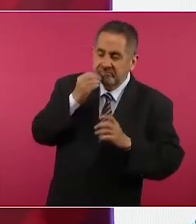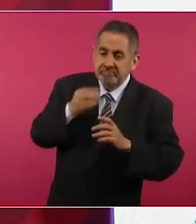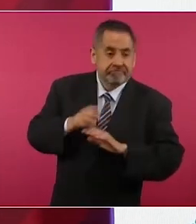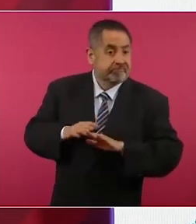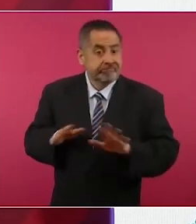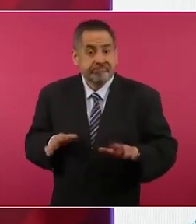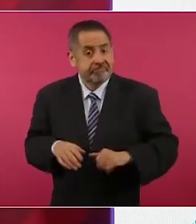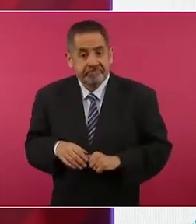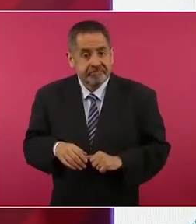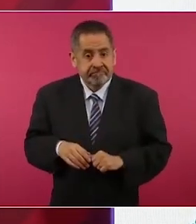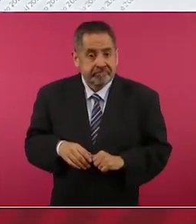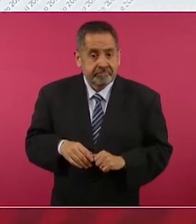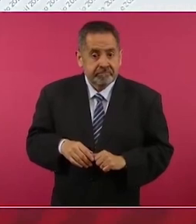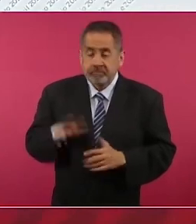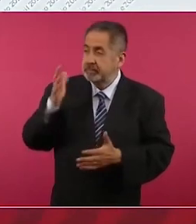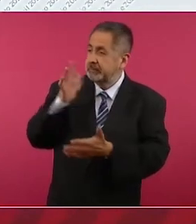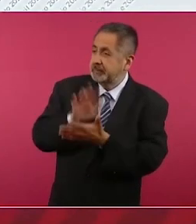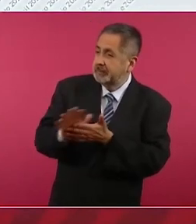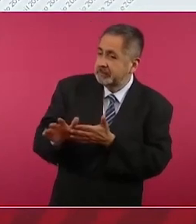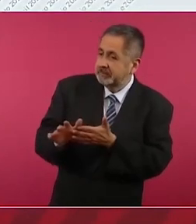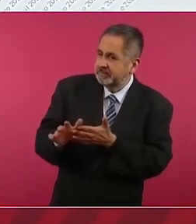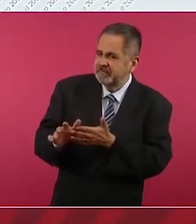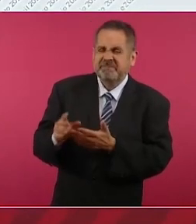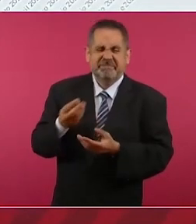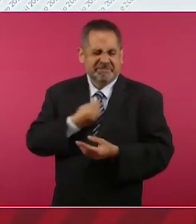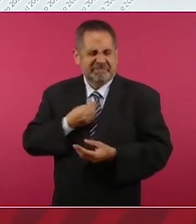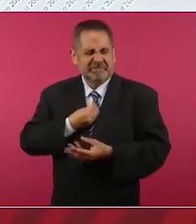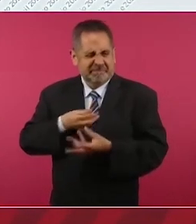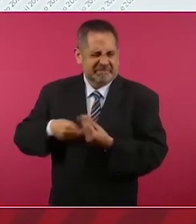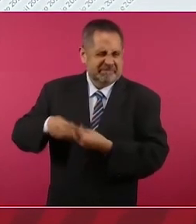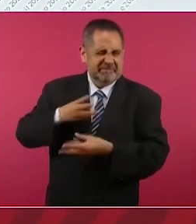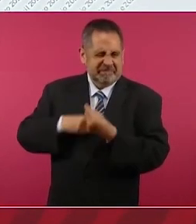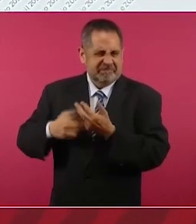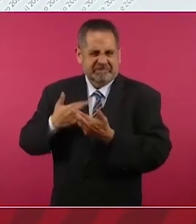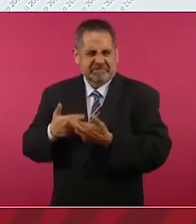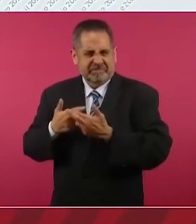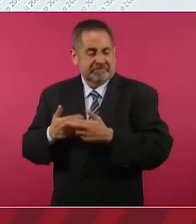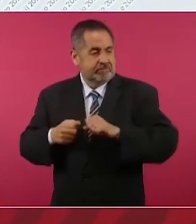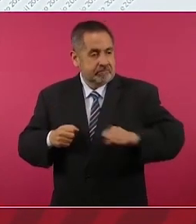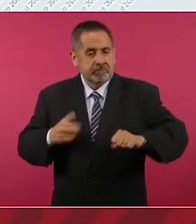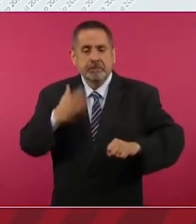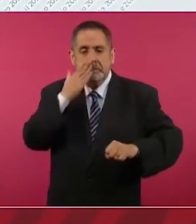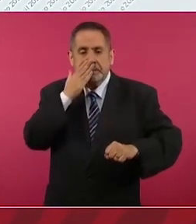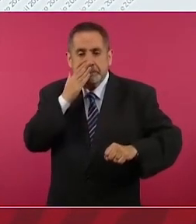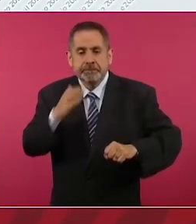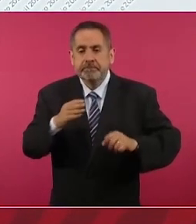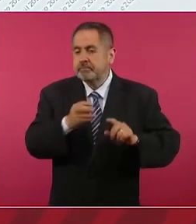por el desabasto de gasolina, y resistimos, y miren,